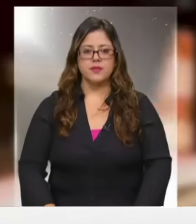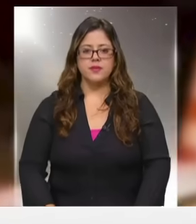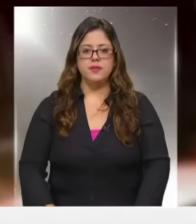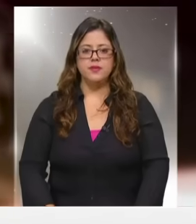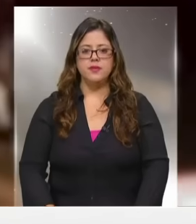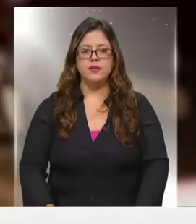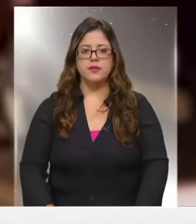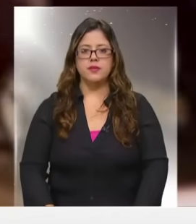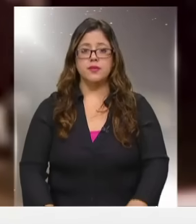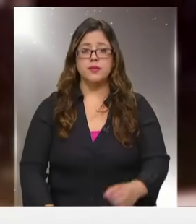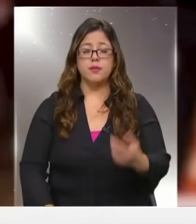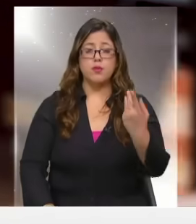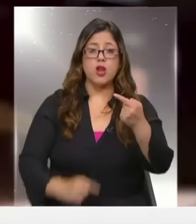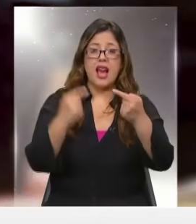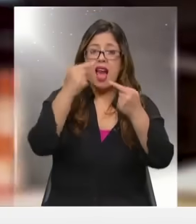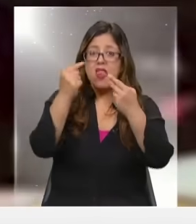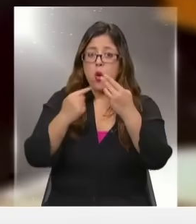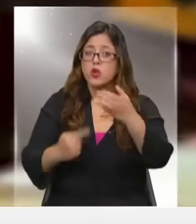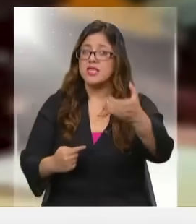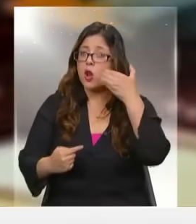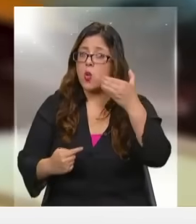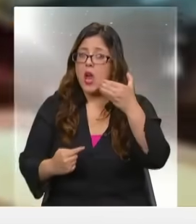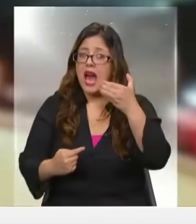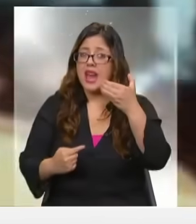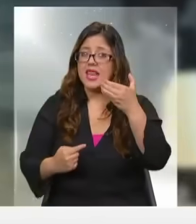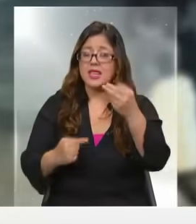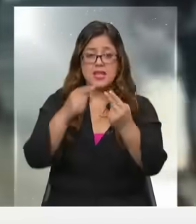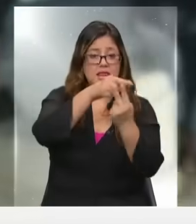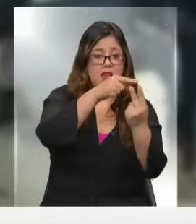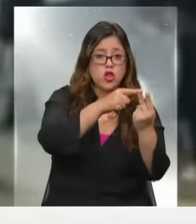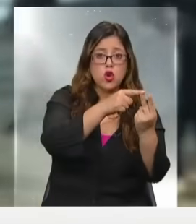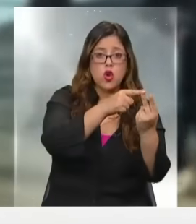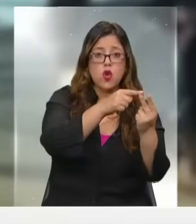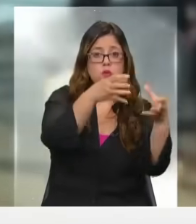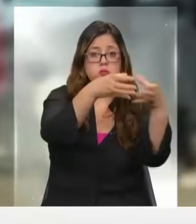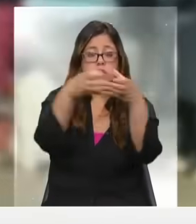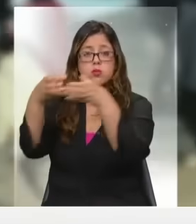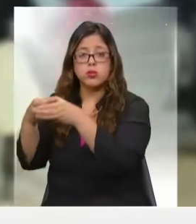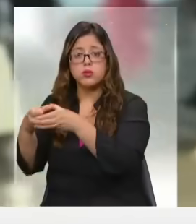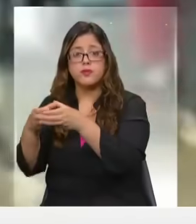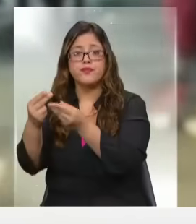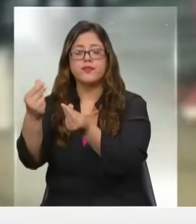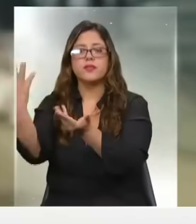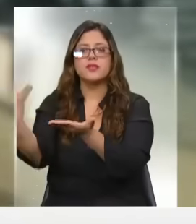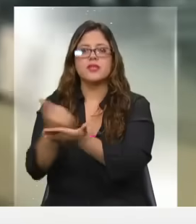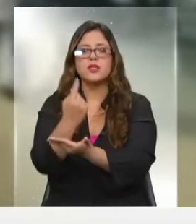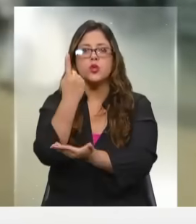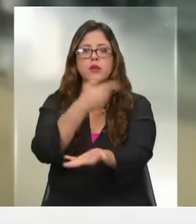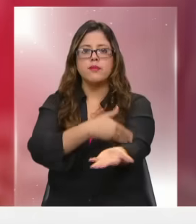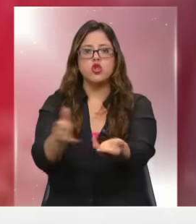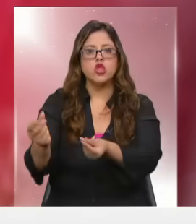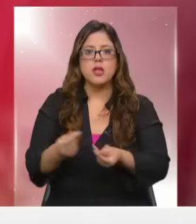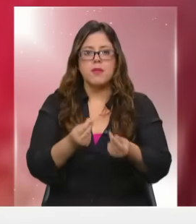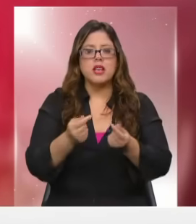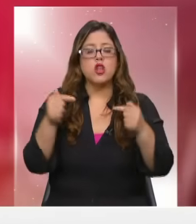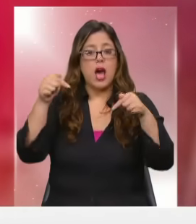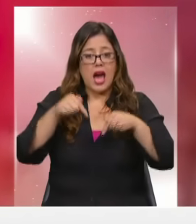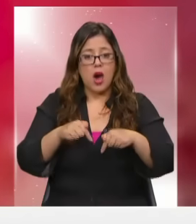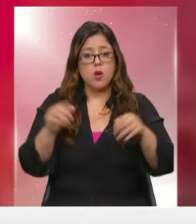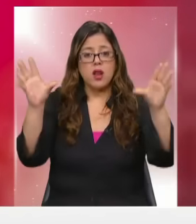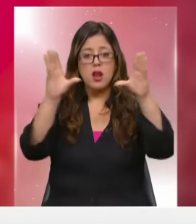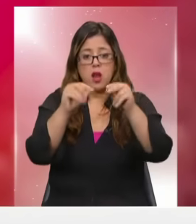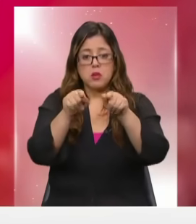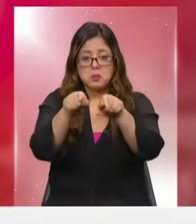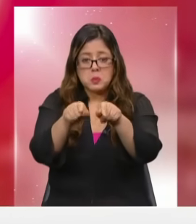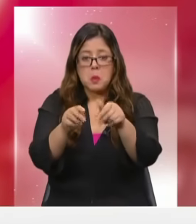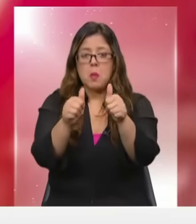Por cada celular robado, los Guayaquiles y los pirañas ganarán hasta 1 millón de pesos. Esta noche parece